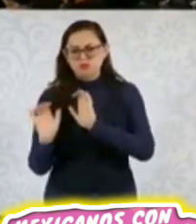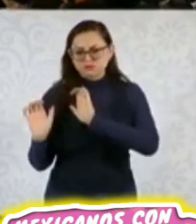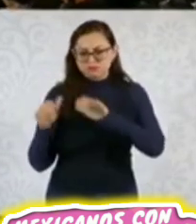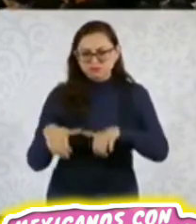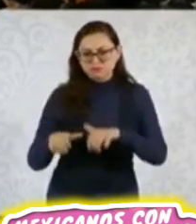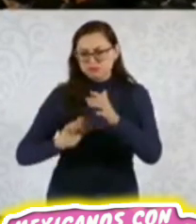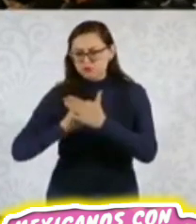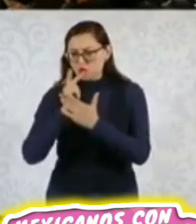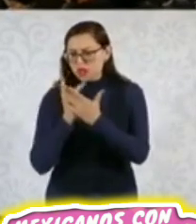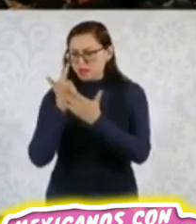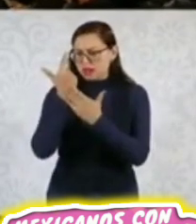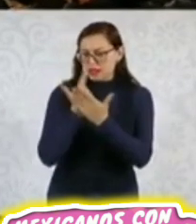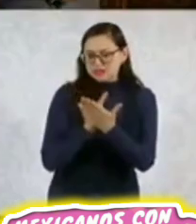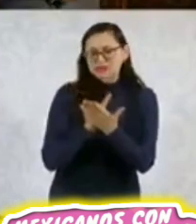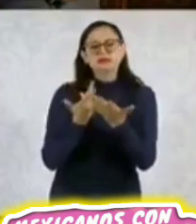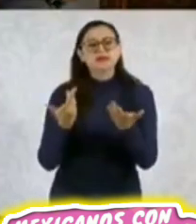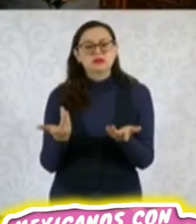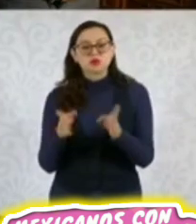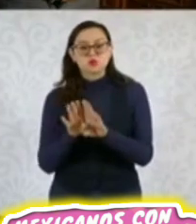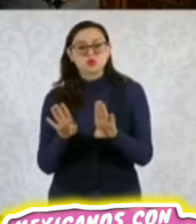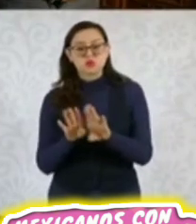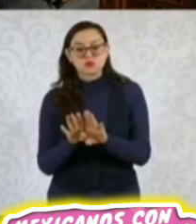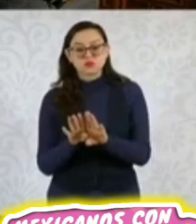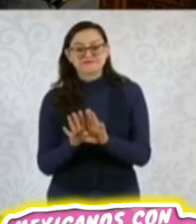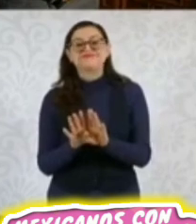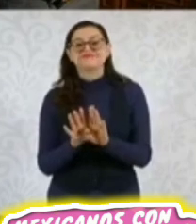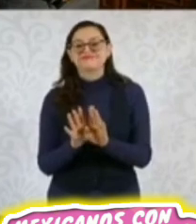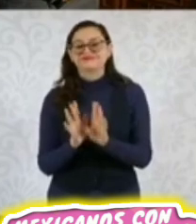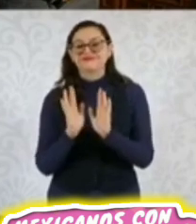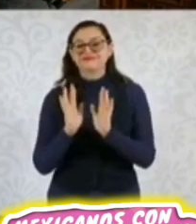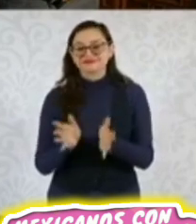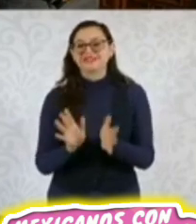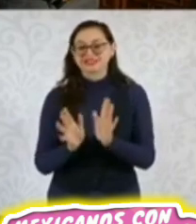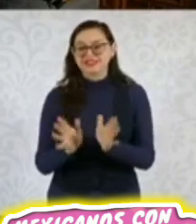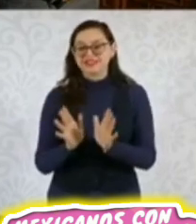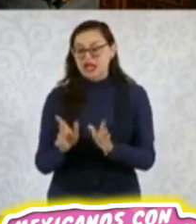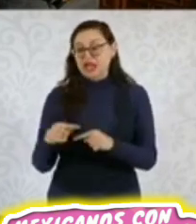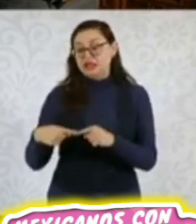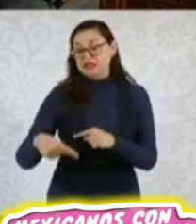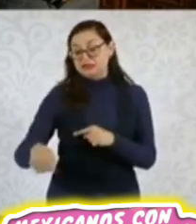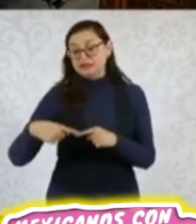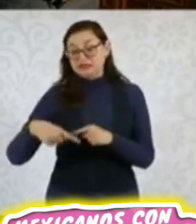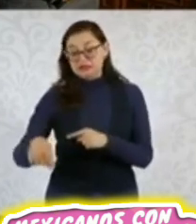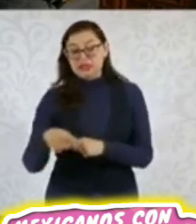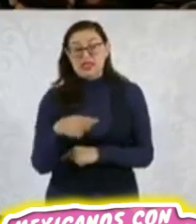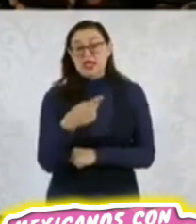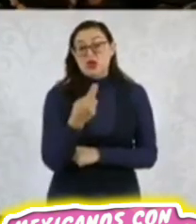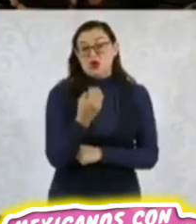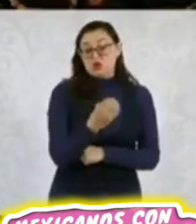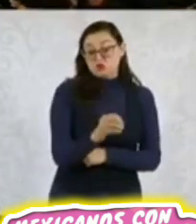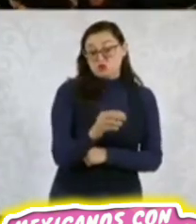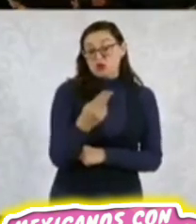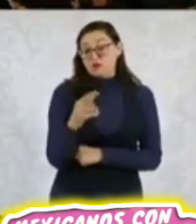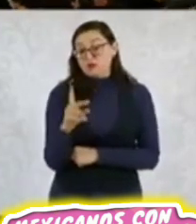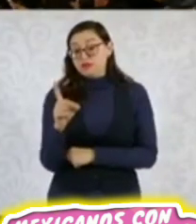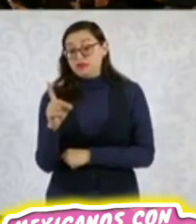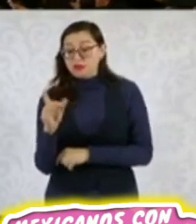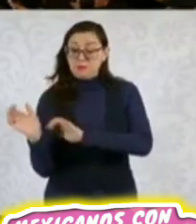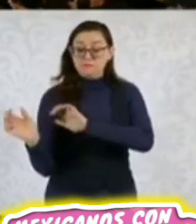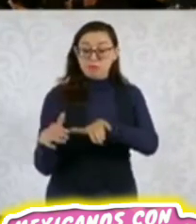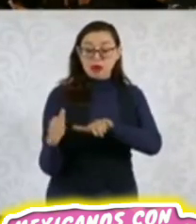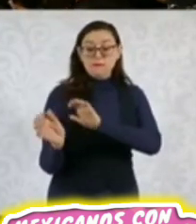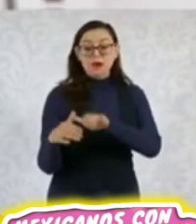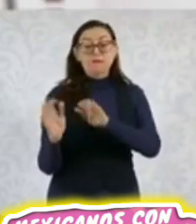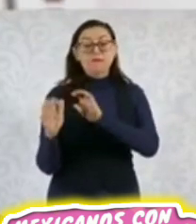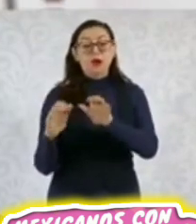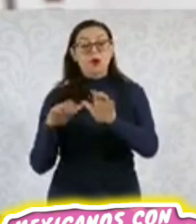poderse inscribir, porque ya empieza en estos 3 meses para que a partir de 2025